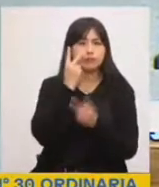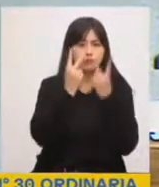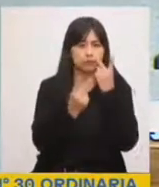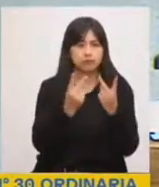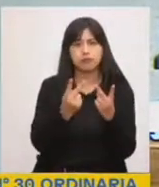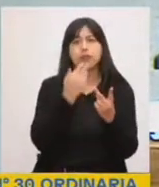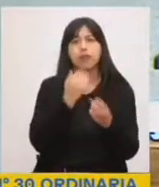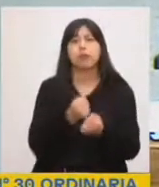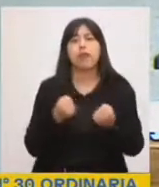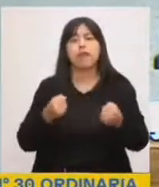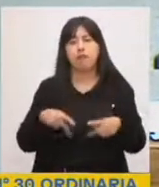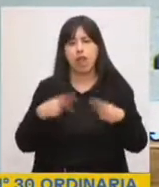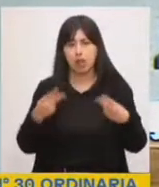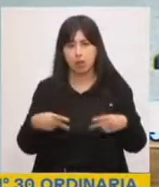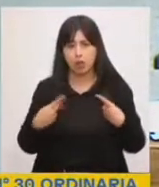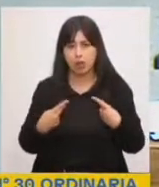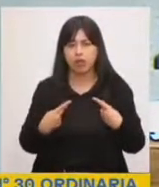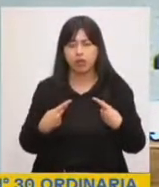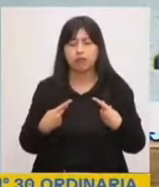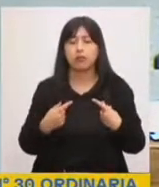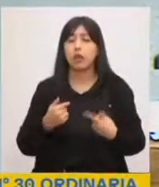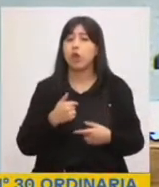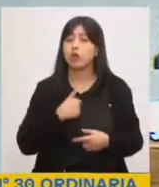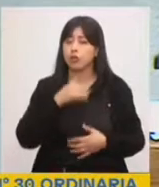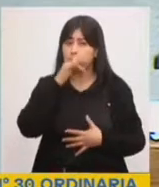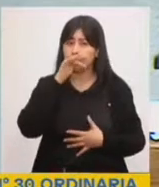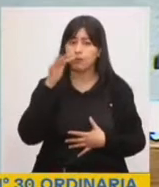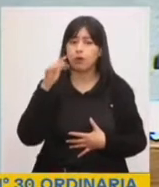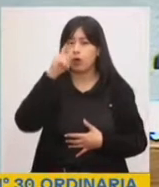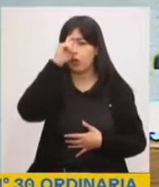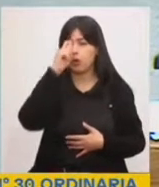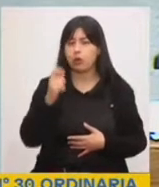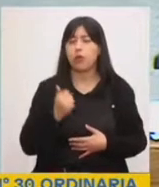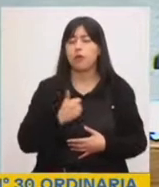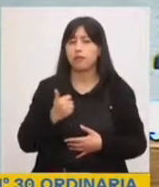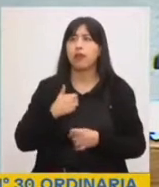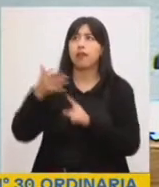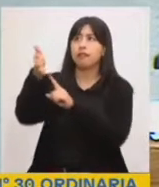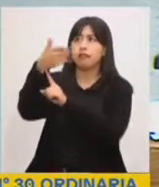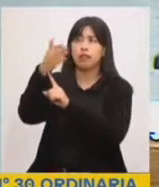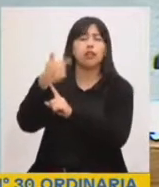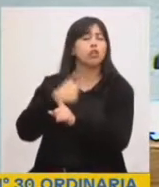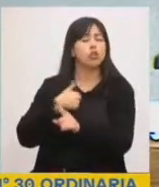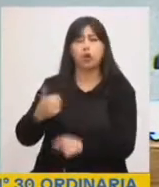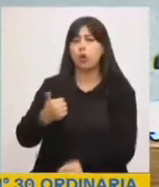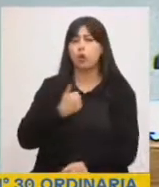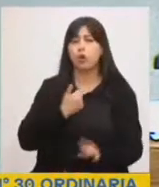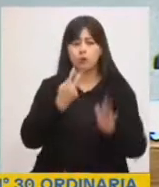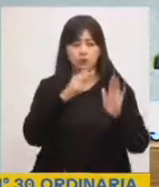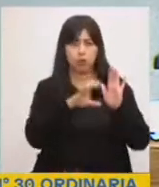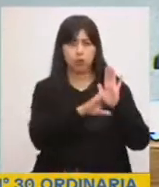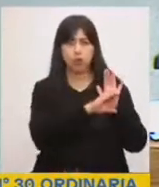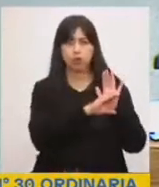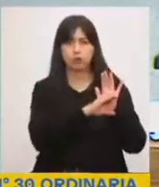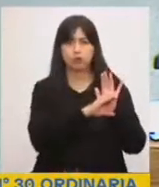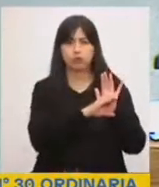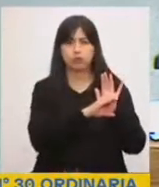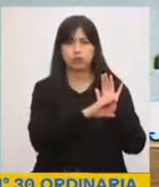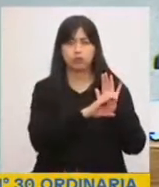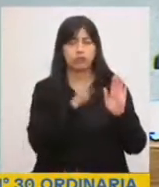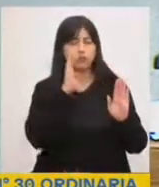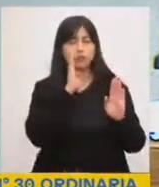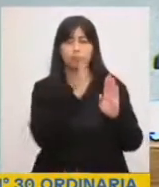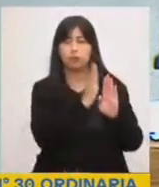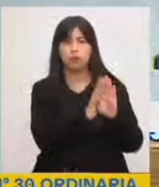labor. Prometo, por mi honor de detective y frente a mi bandera, cumplir fielmente la Constitución Política de la República